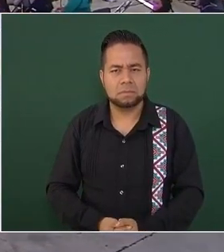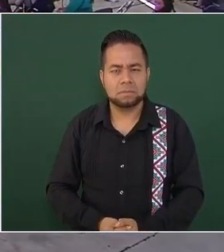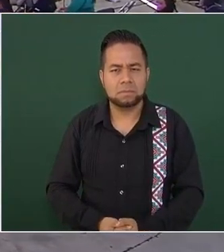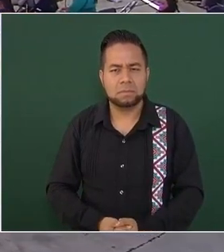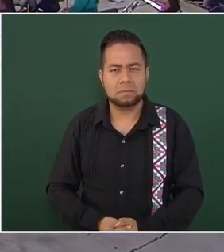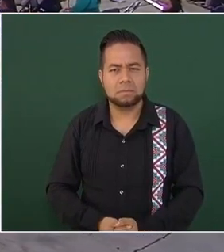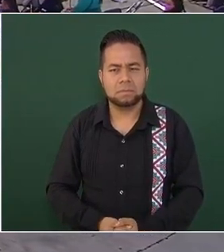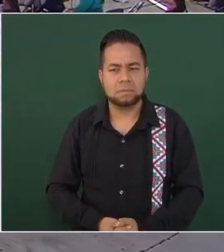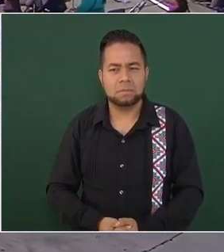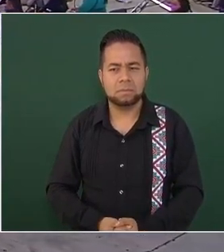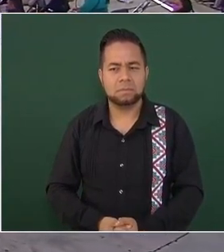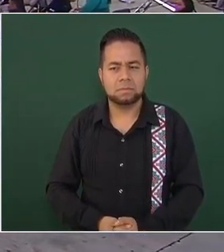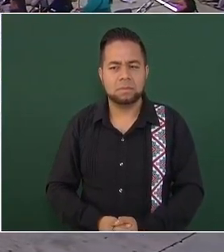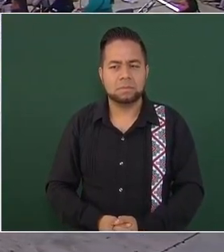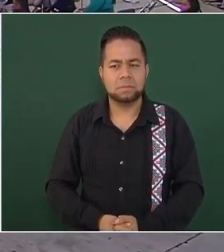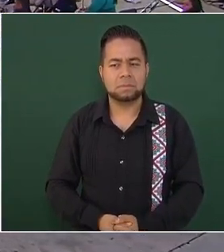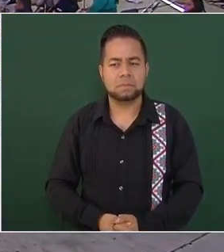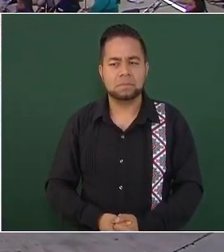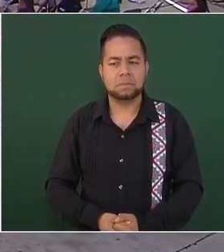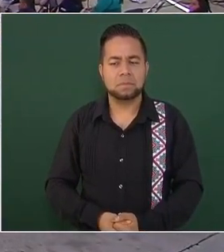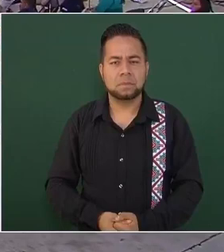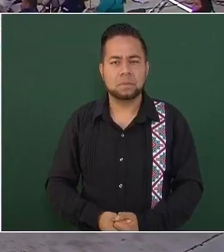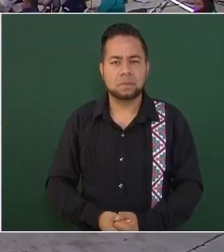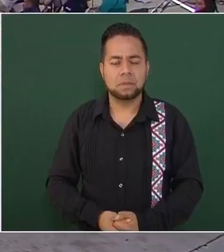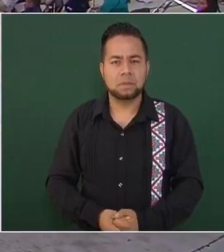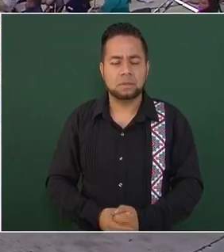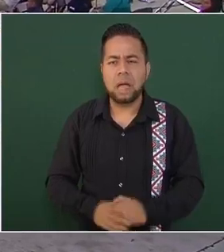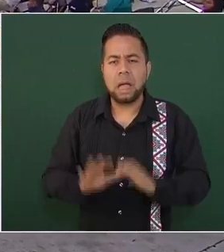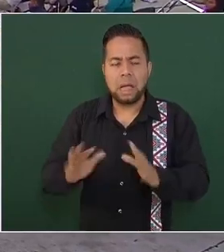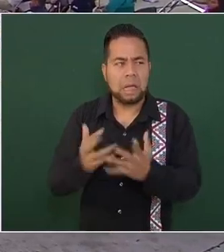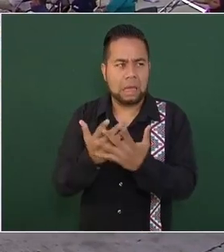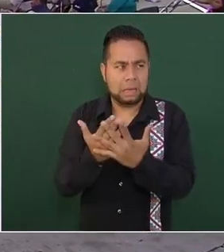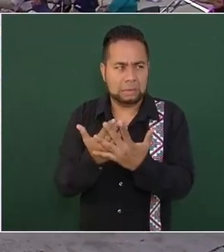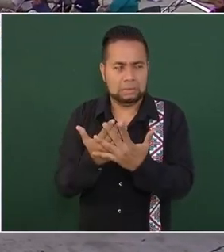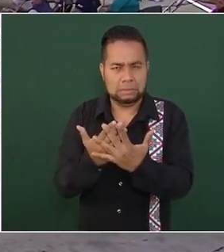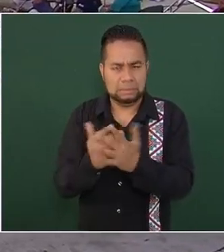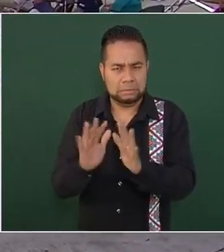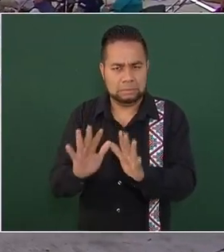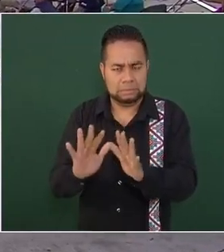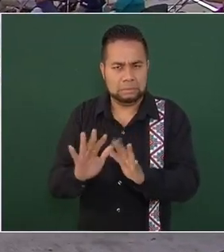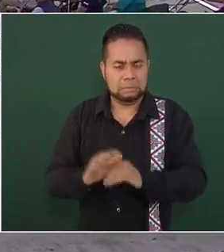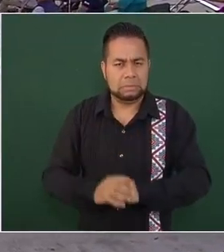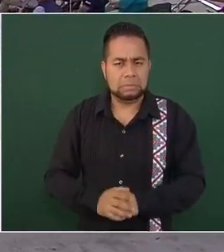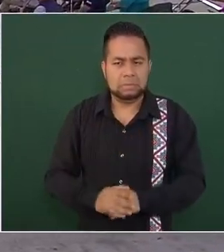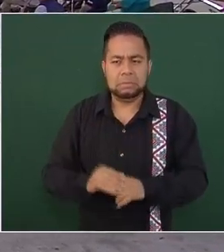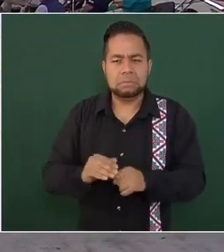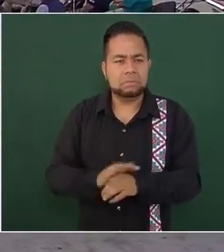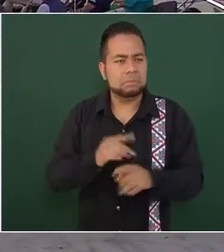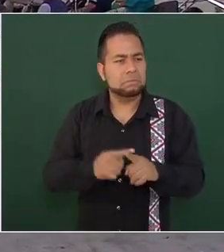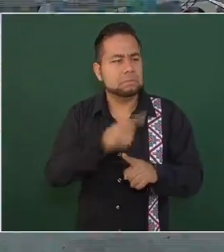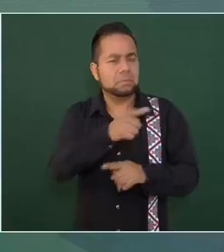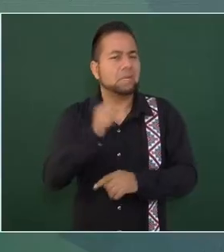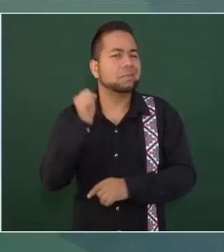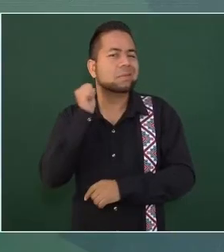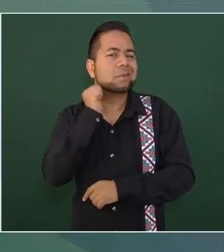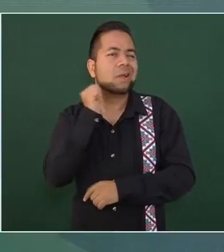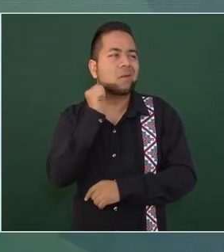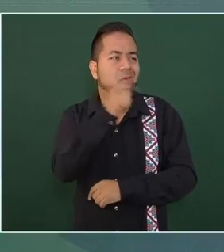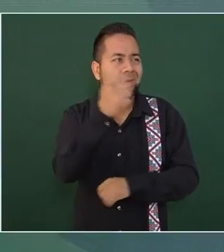bueno van a entrar las tres mujeres vamos a esperar porque este le corresponde al Senado